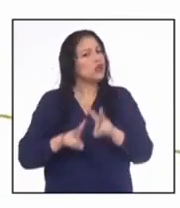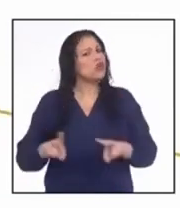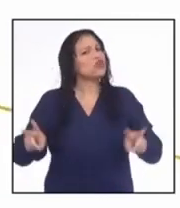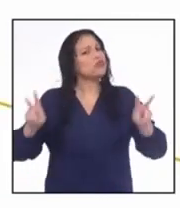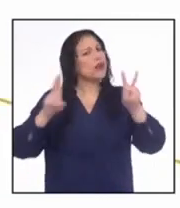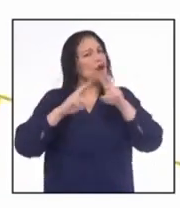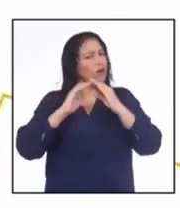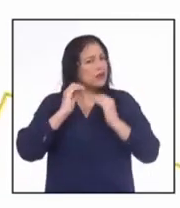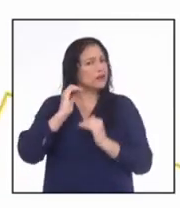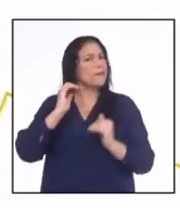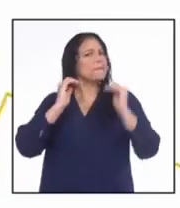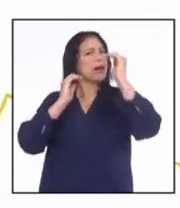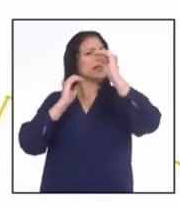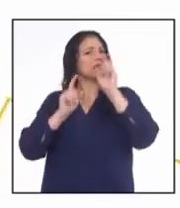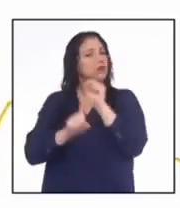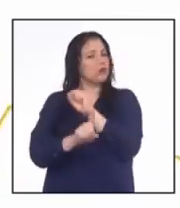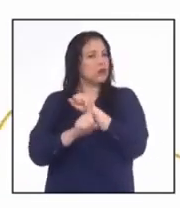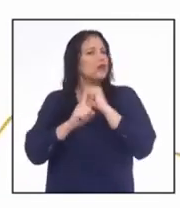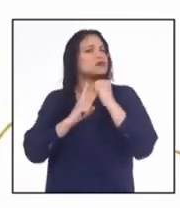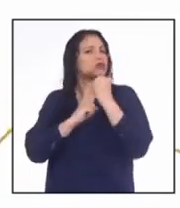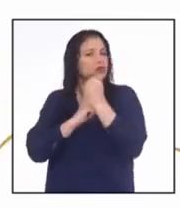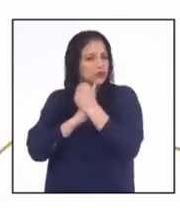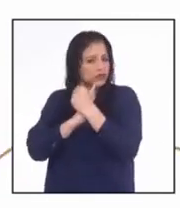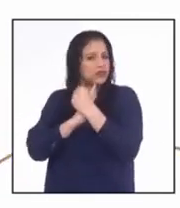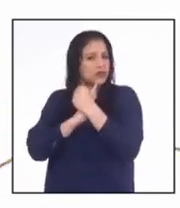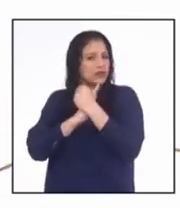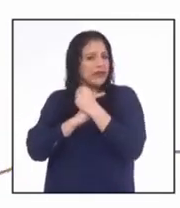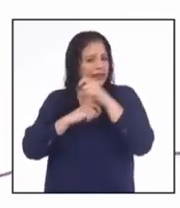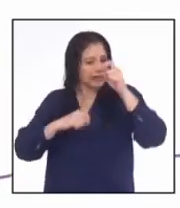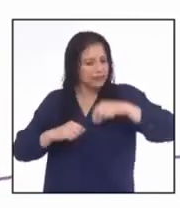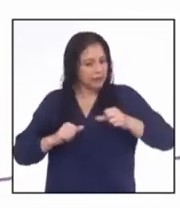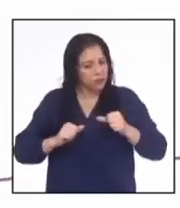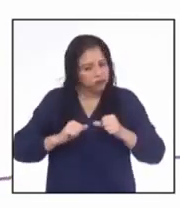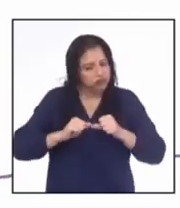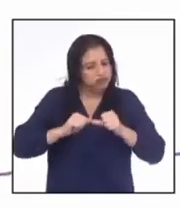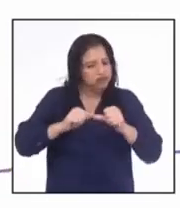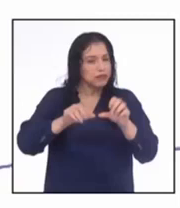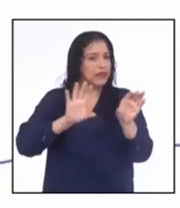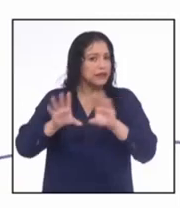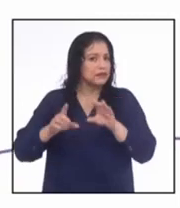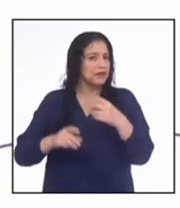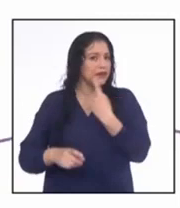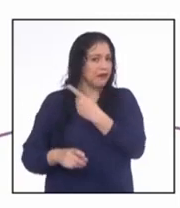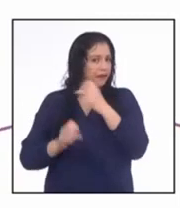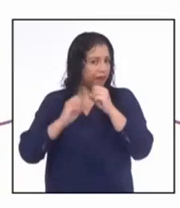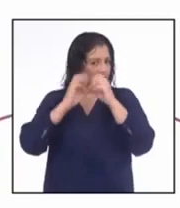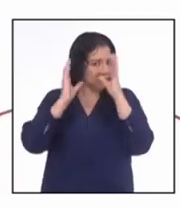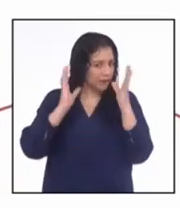valores supremos de una sociedad que hay que preservar y realizar?